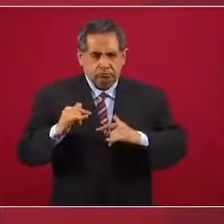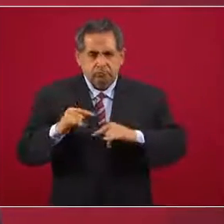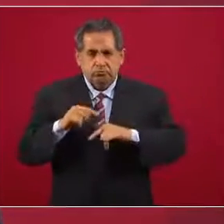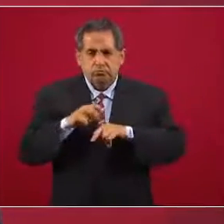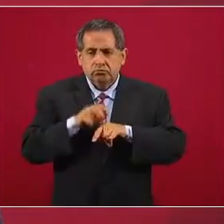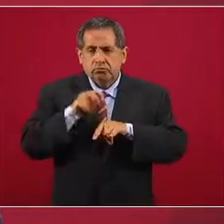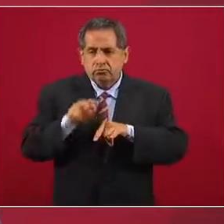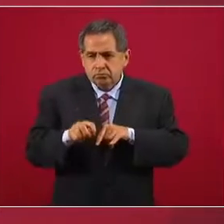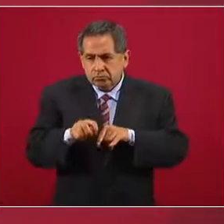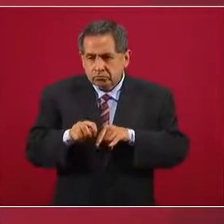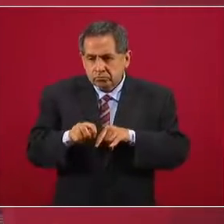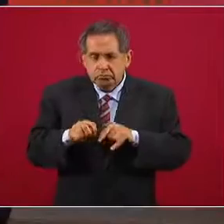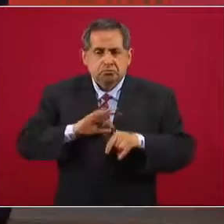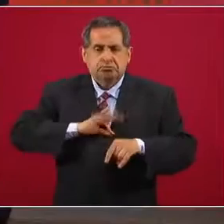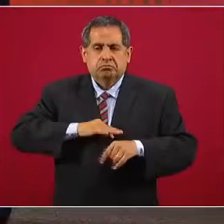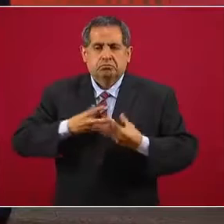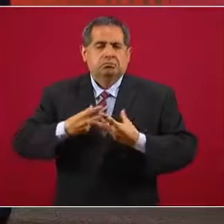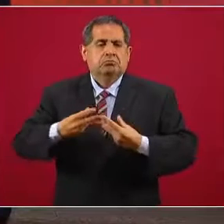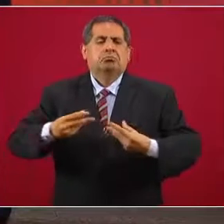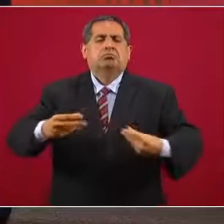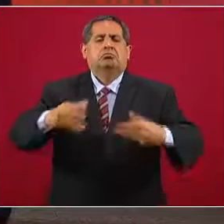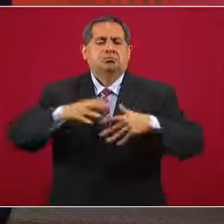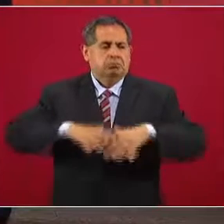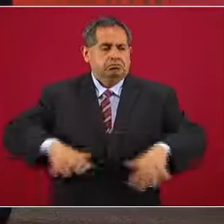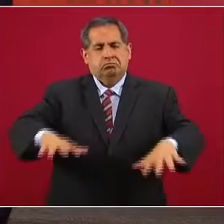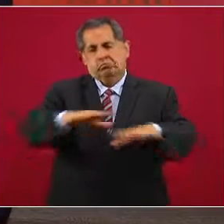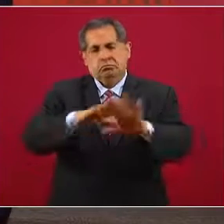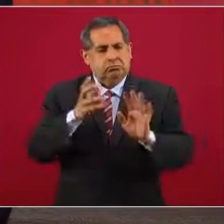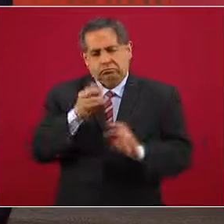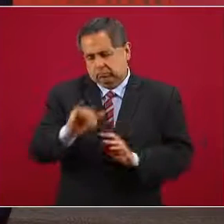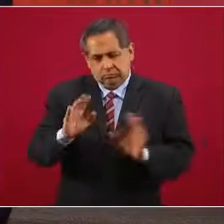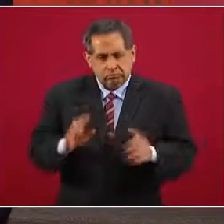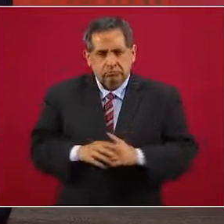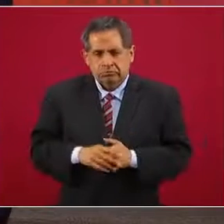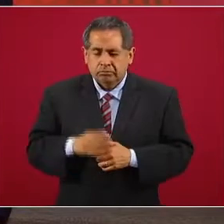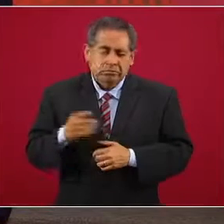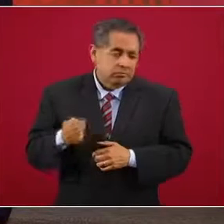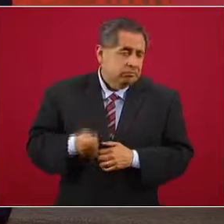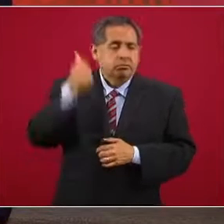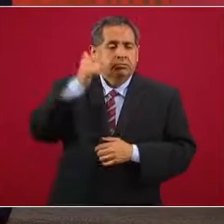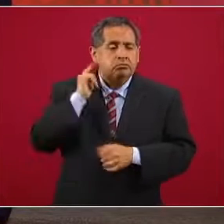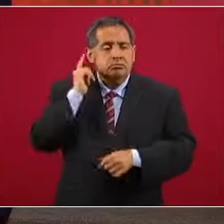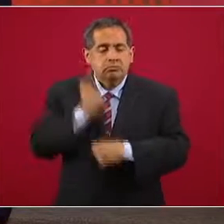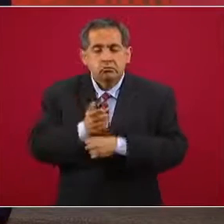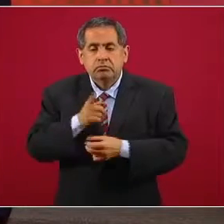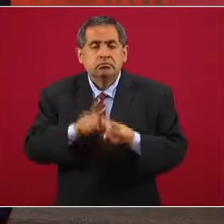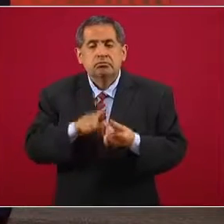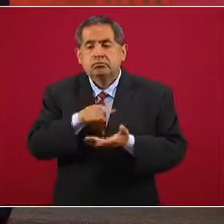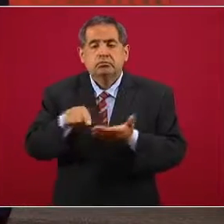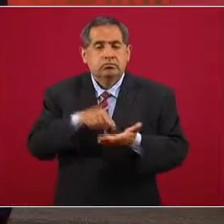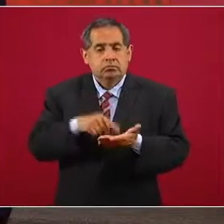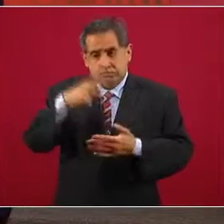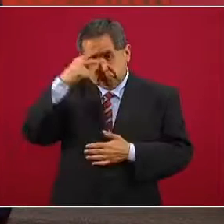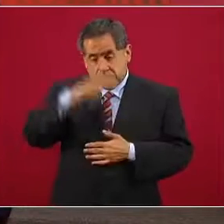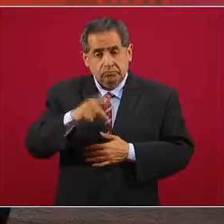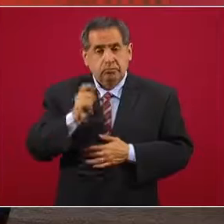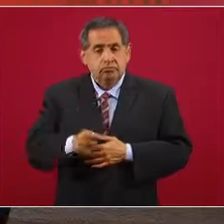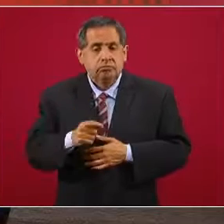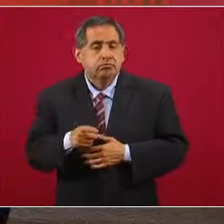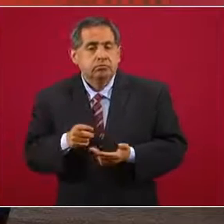obvio porque la epidemia surgió en otras partes del mundo. Los primeros casos que detectamos en México